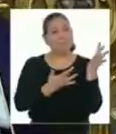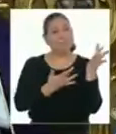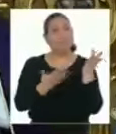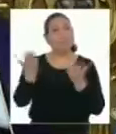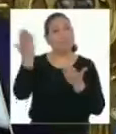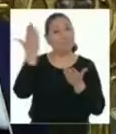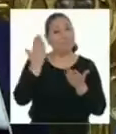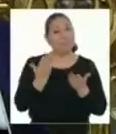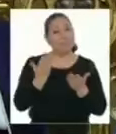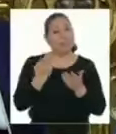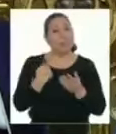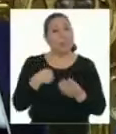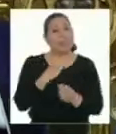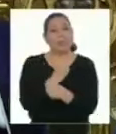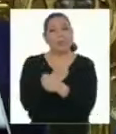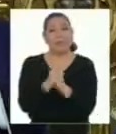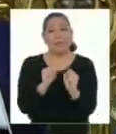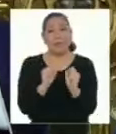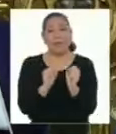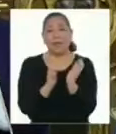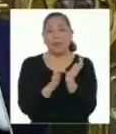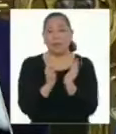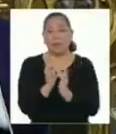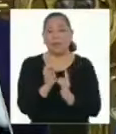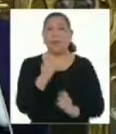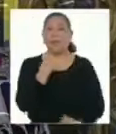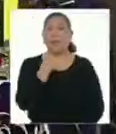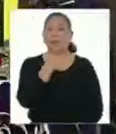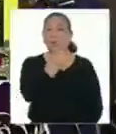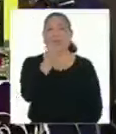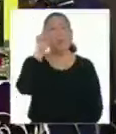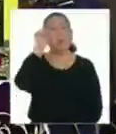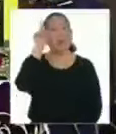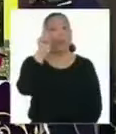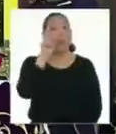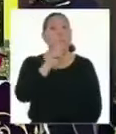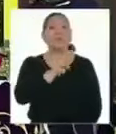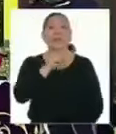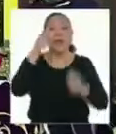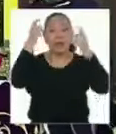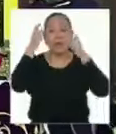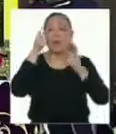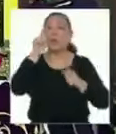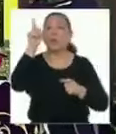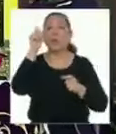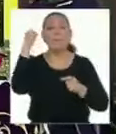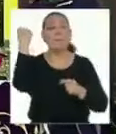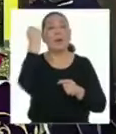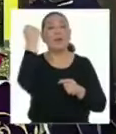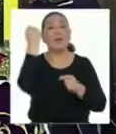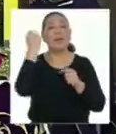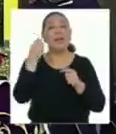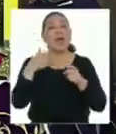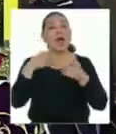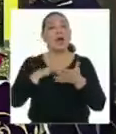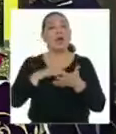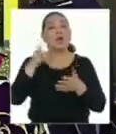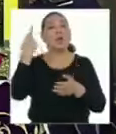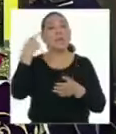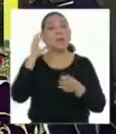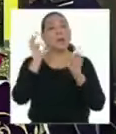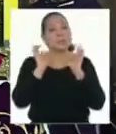la gloriosa venida de nuestro Salvador, Jesucristo. Tuyo es el reino, tuyo el poder y la